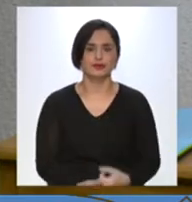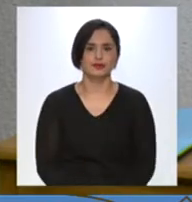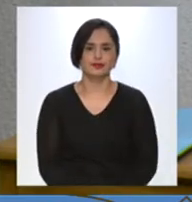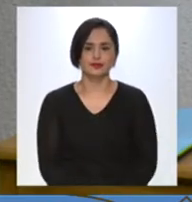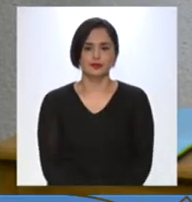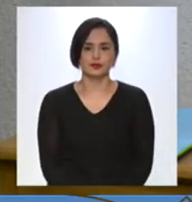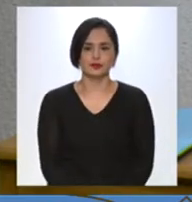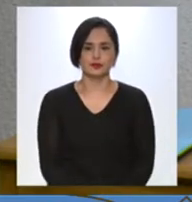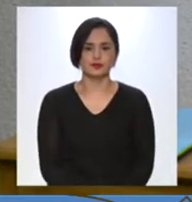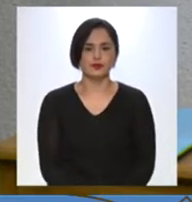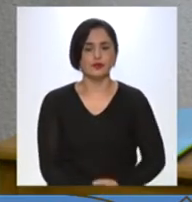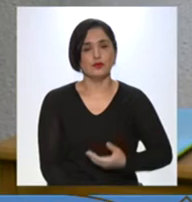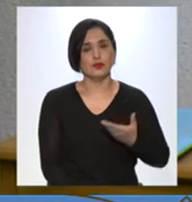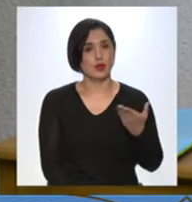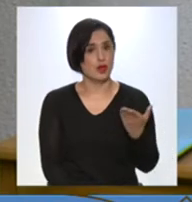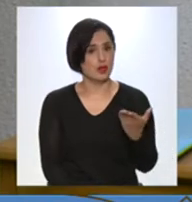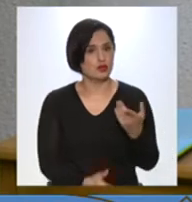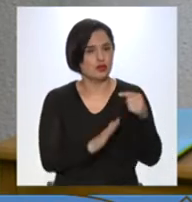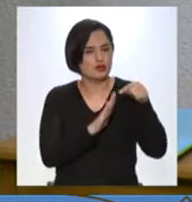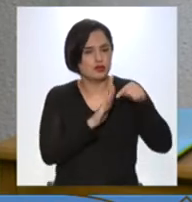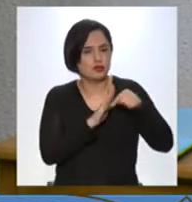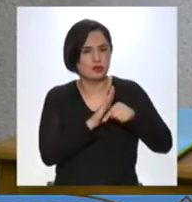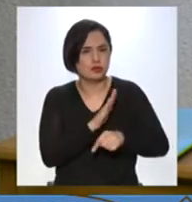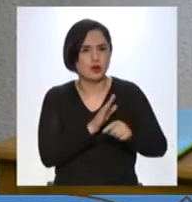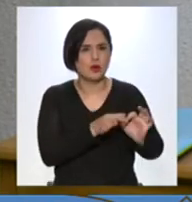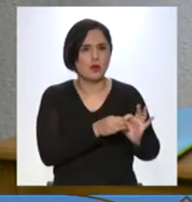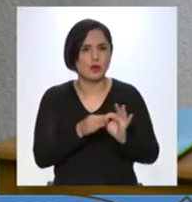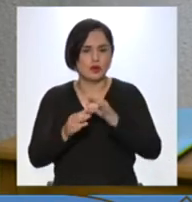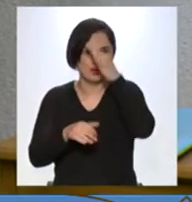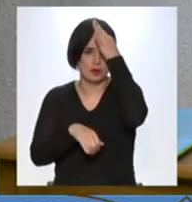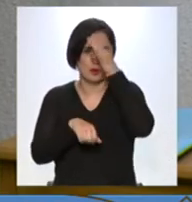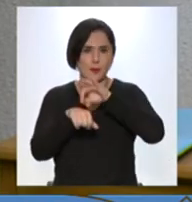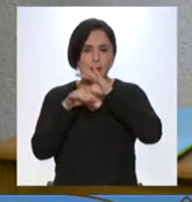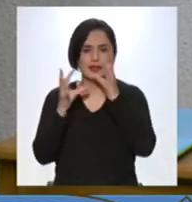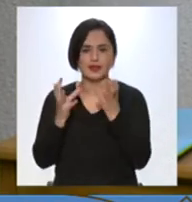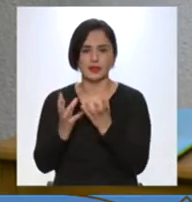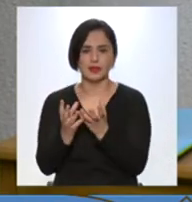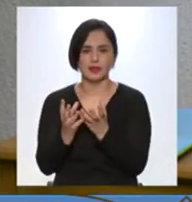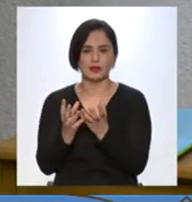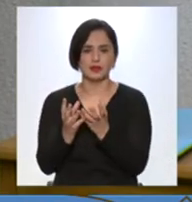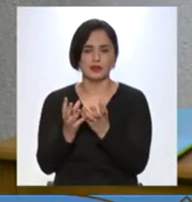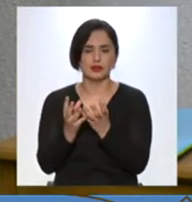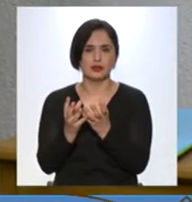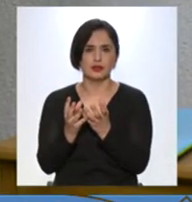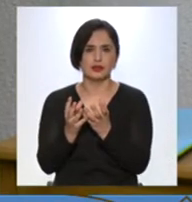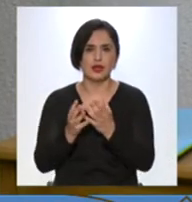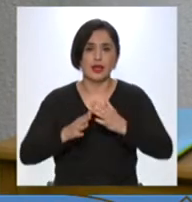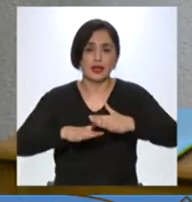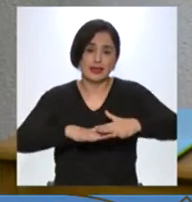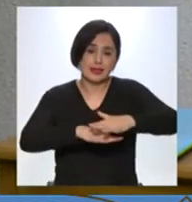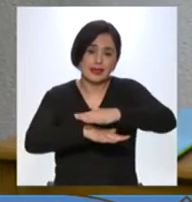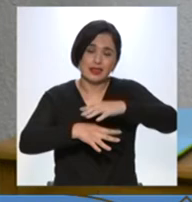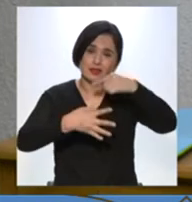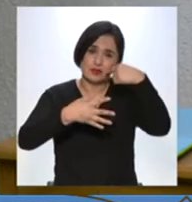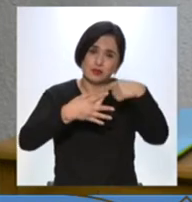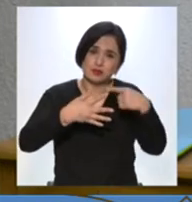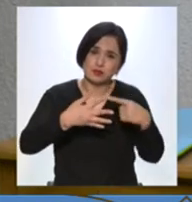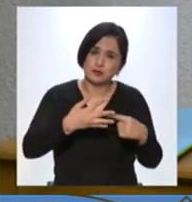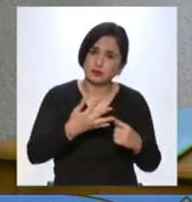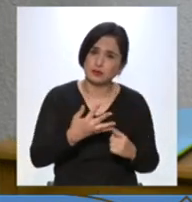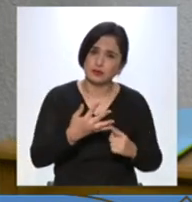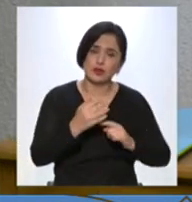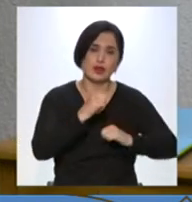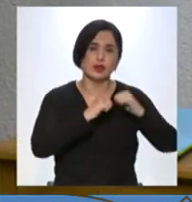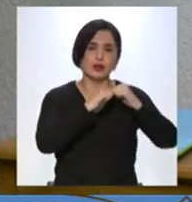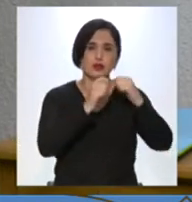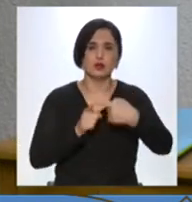Cuestión que sin lugar a dudas se ha agudizado con la pandemia. Una pandemia que ha derivado de una crisis múltiple, tanto en la